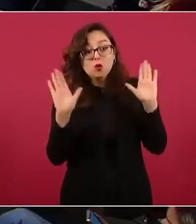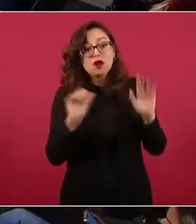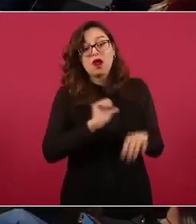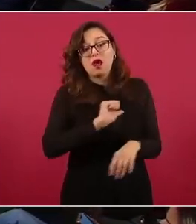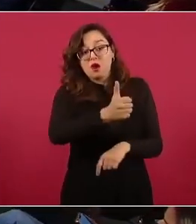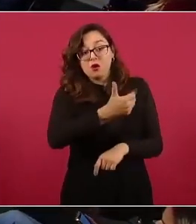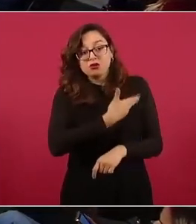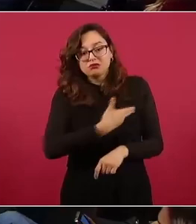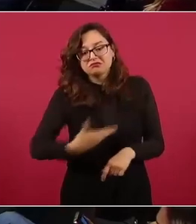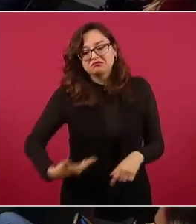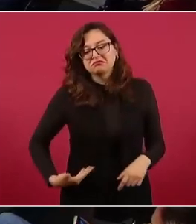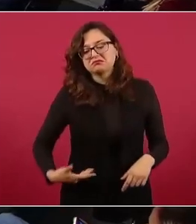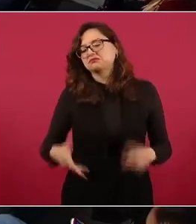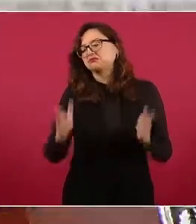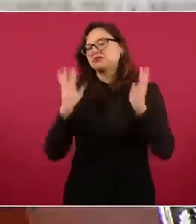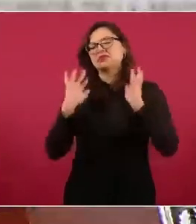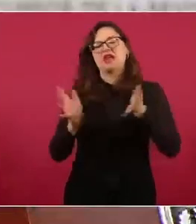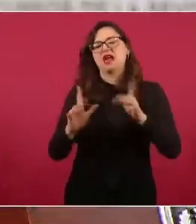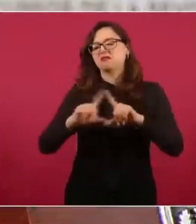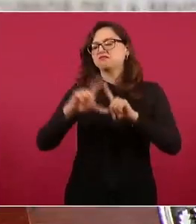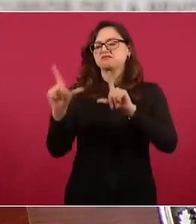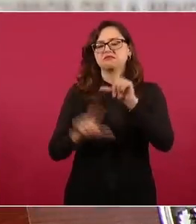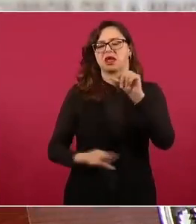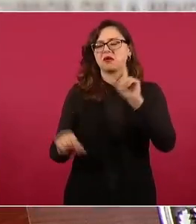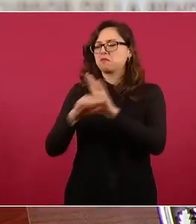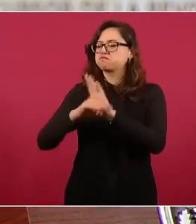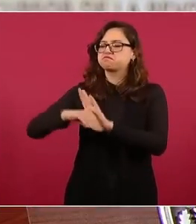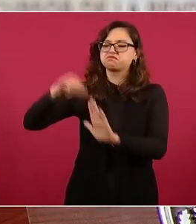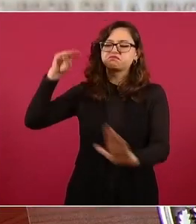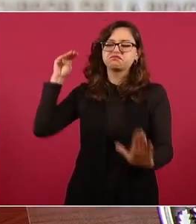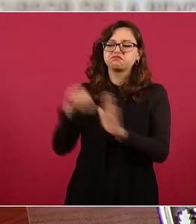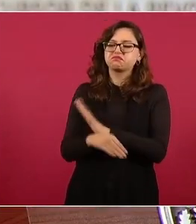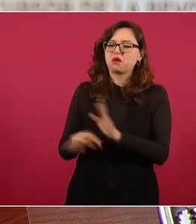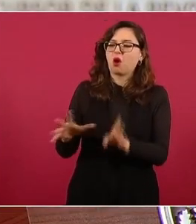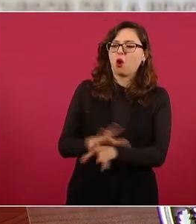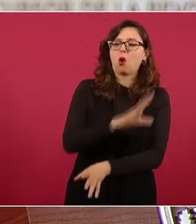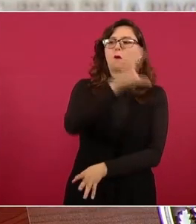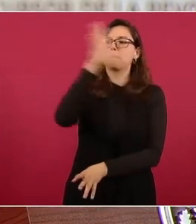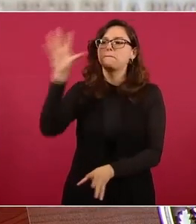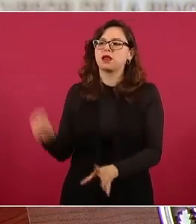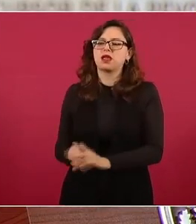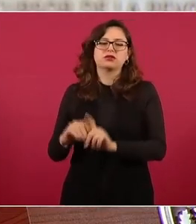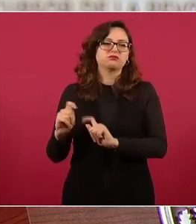habrían terminado de saquear,